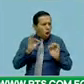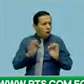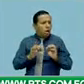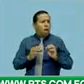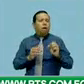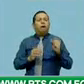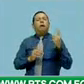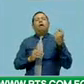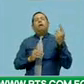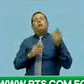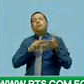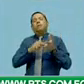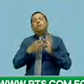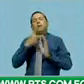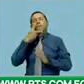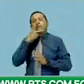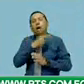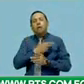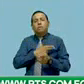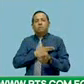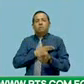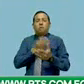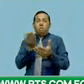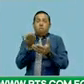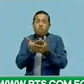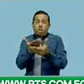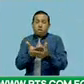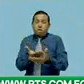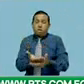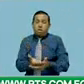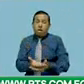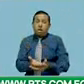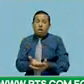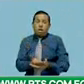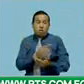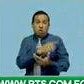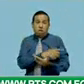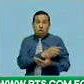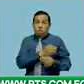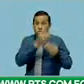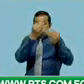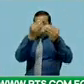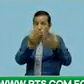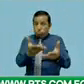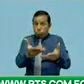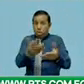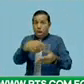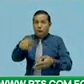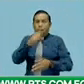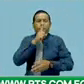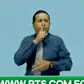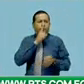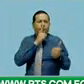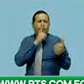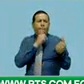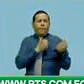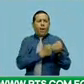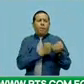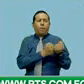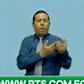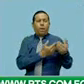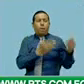firmas falsificadas o son documentos que no son los que debían haber presentado para la vida jurídica del